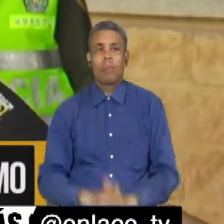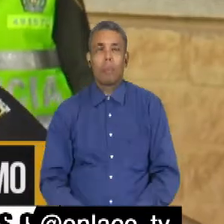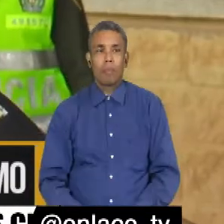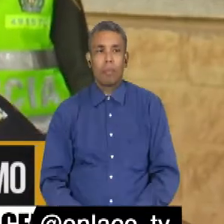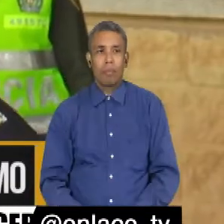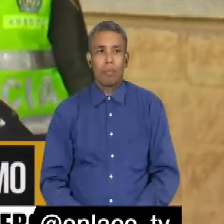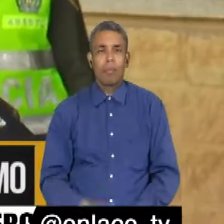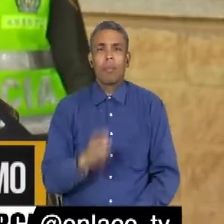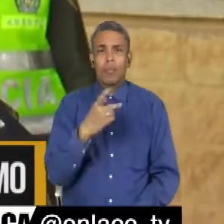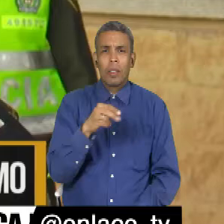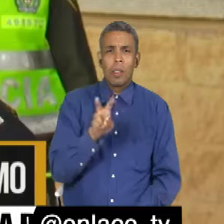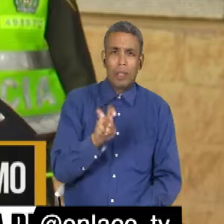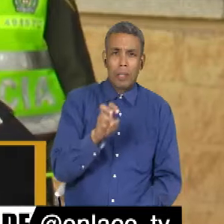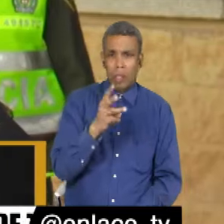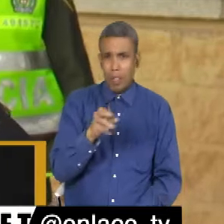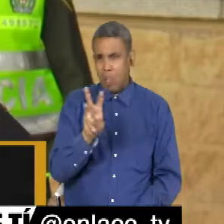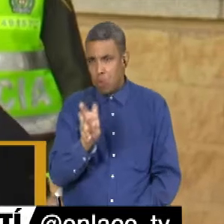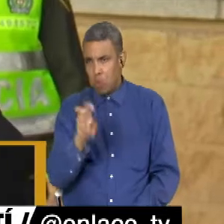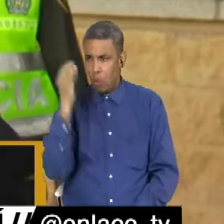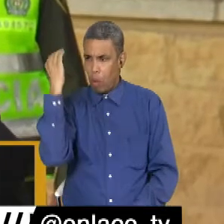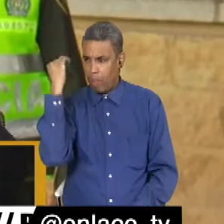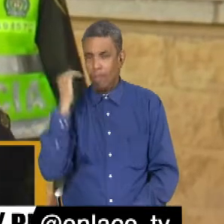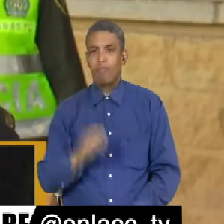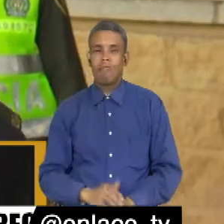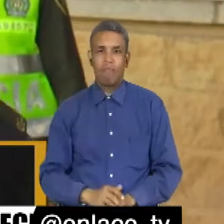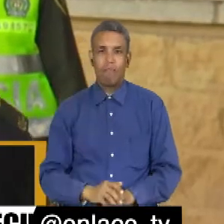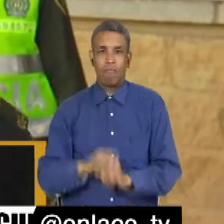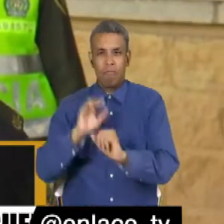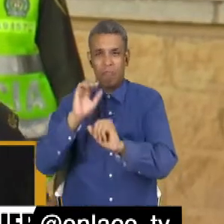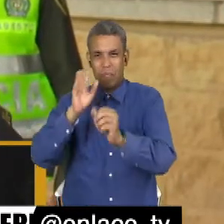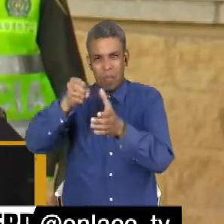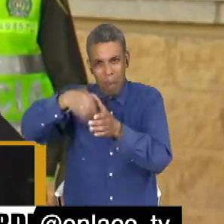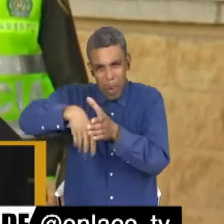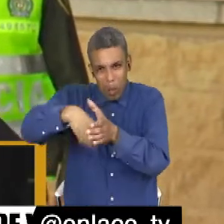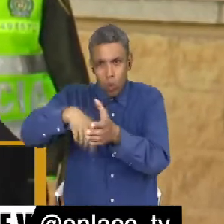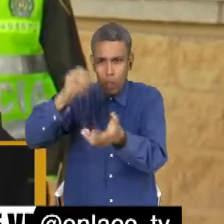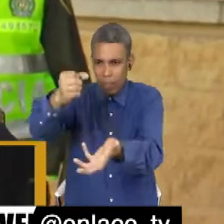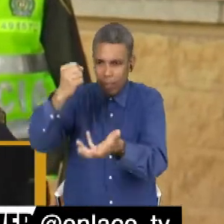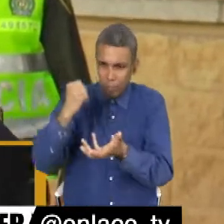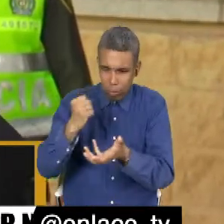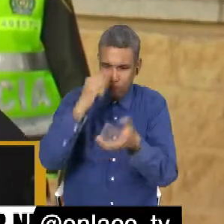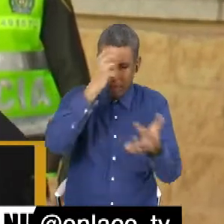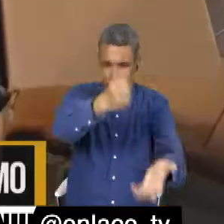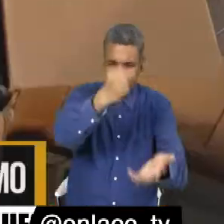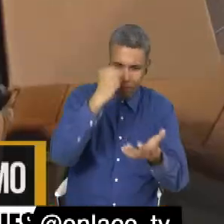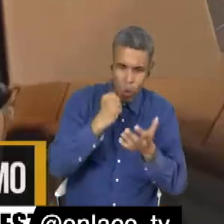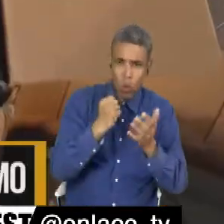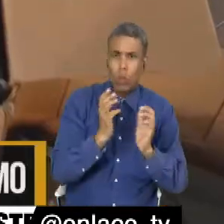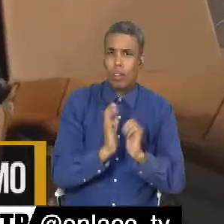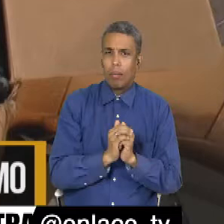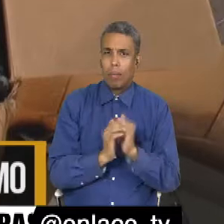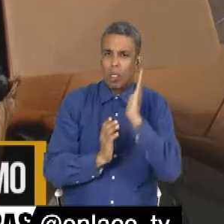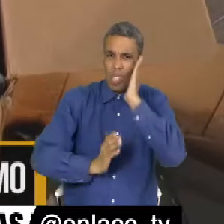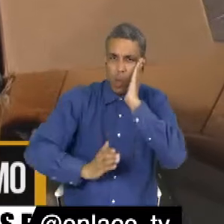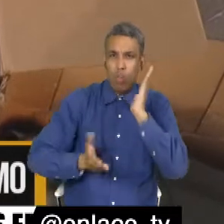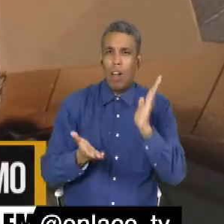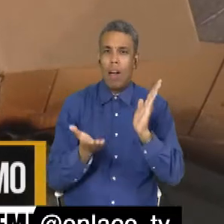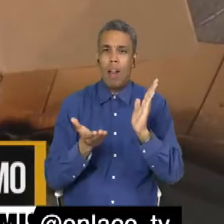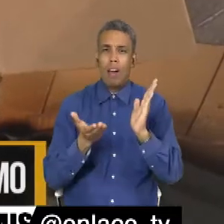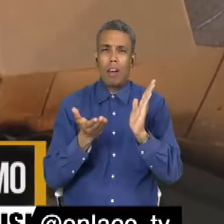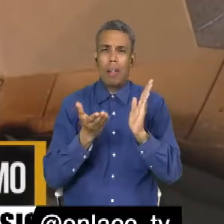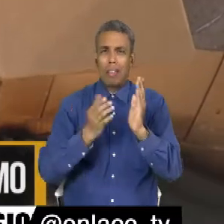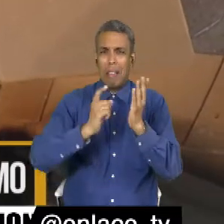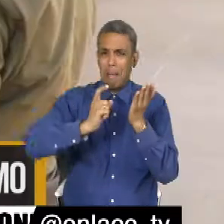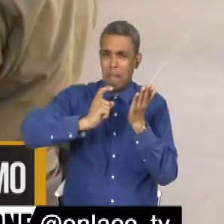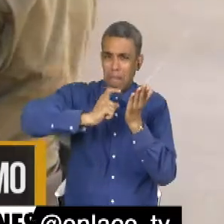17 y 18 se llevó a cabo la sexta jornada de recolección de residuos postconsumo. Teniendo en cuenta de